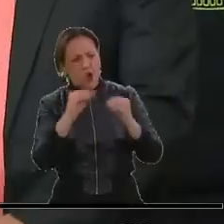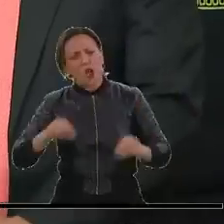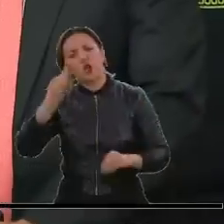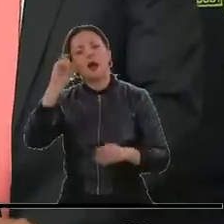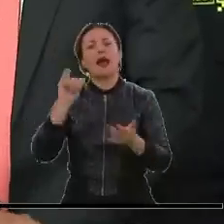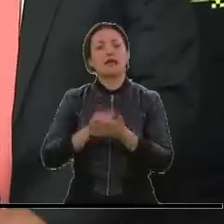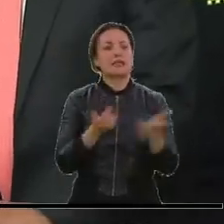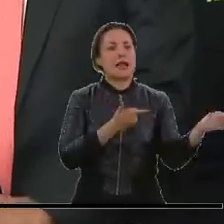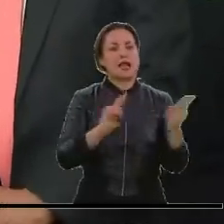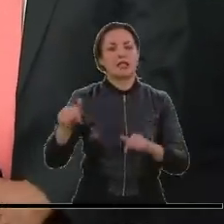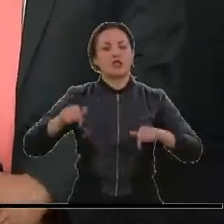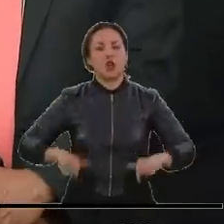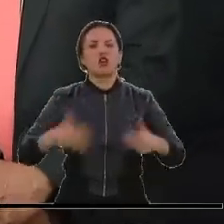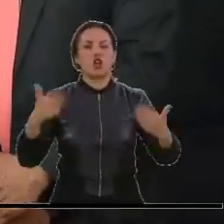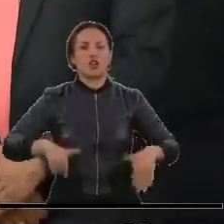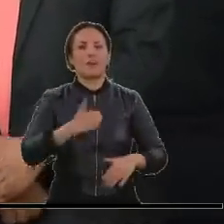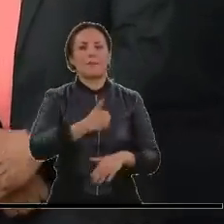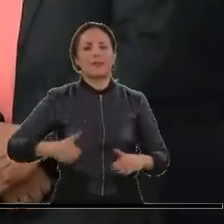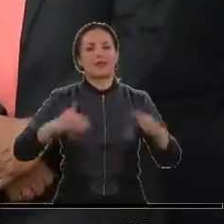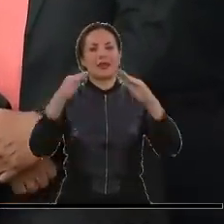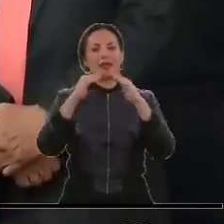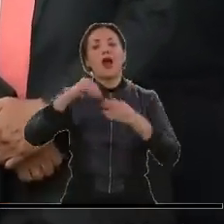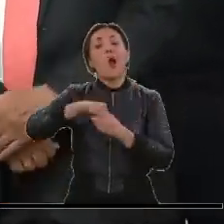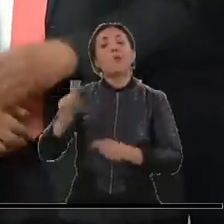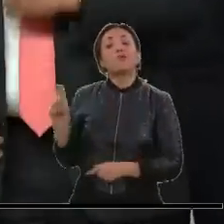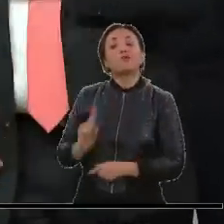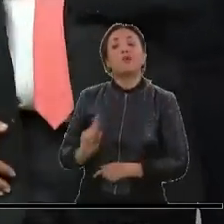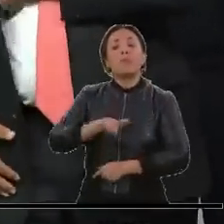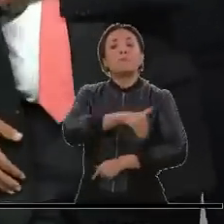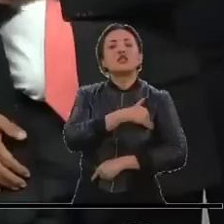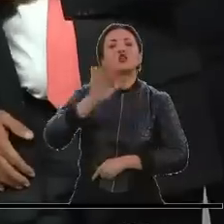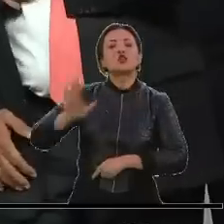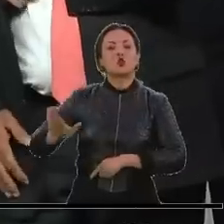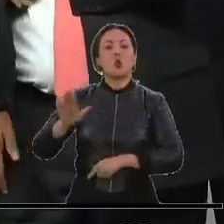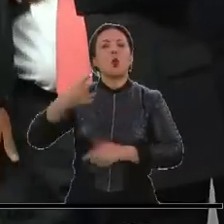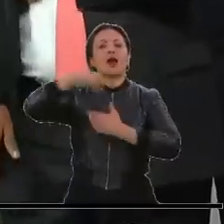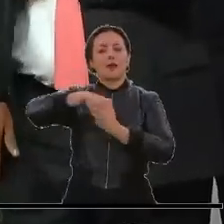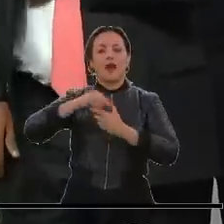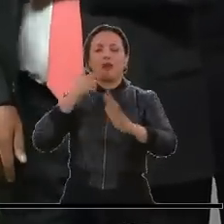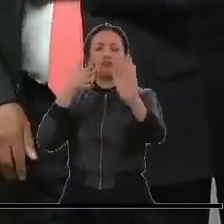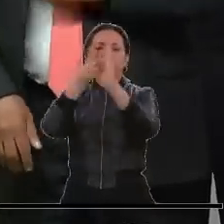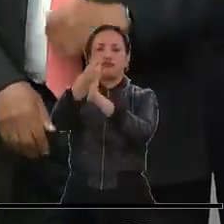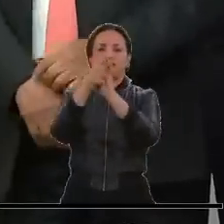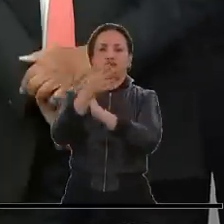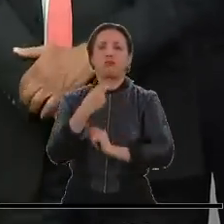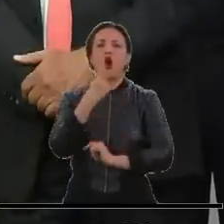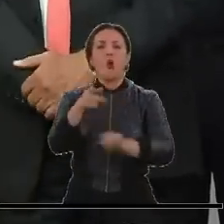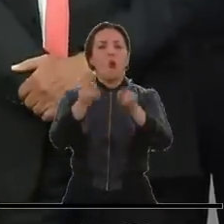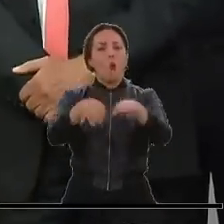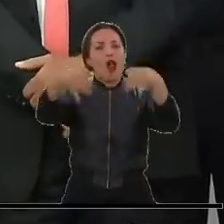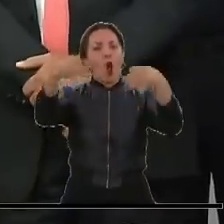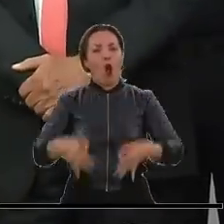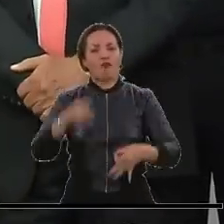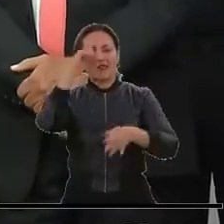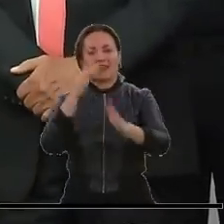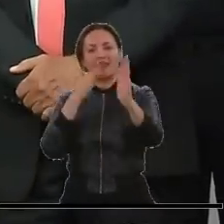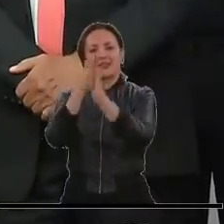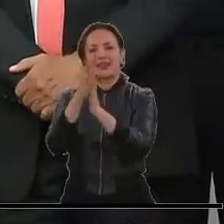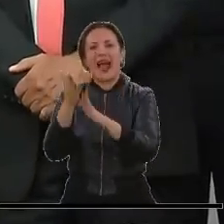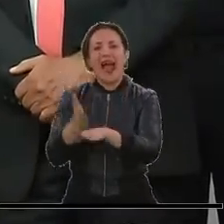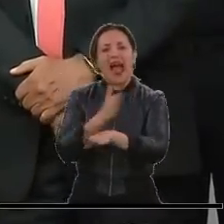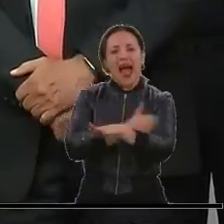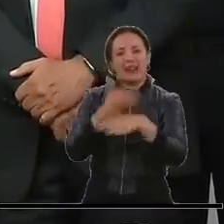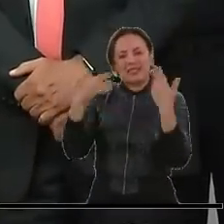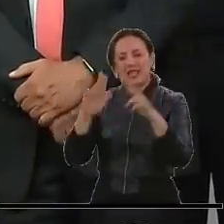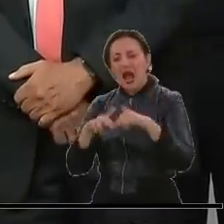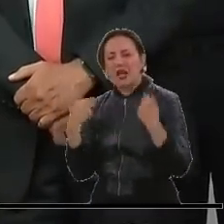listo aquí en la Casa de Nariño. El ministro del Interior será el vocero oficial de esta reunión por varias